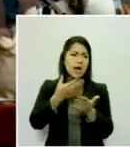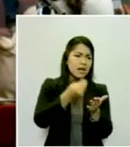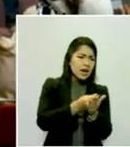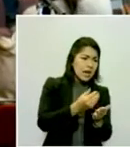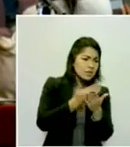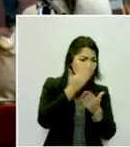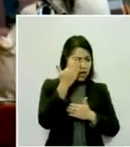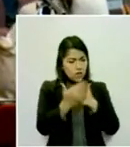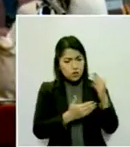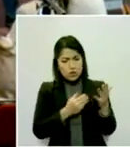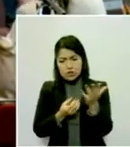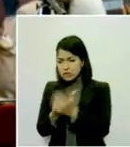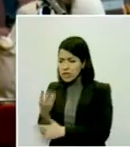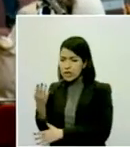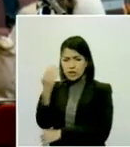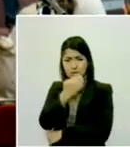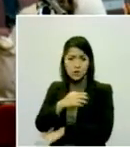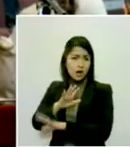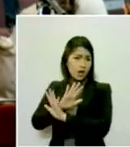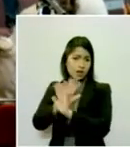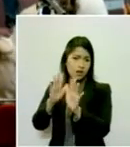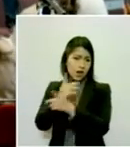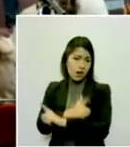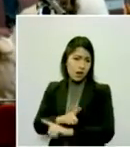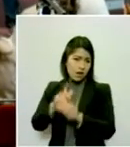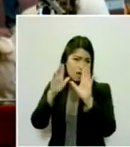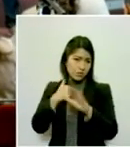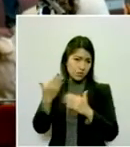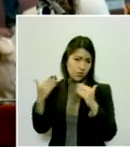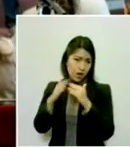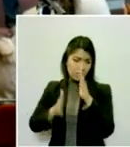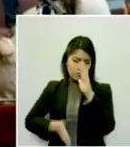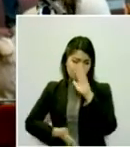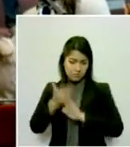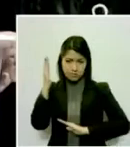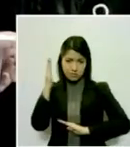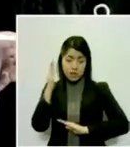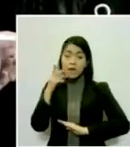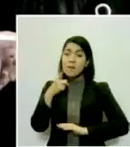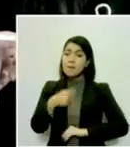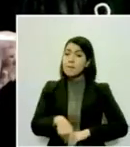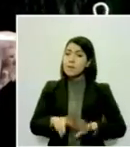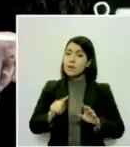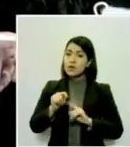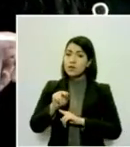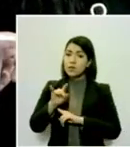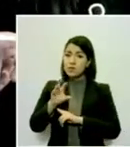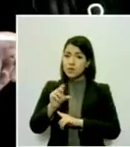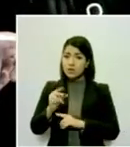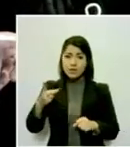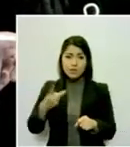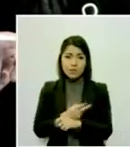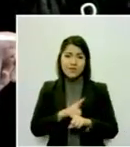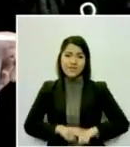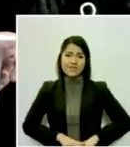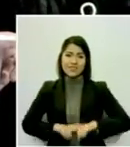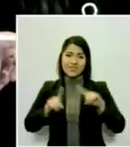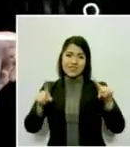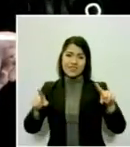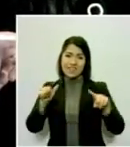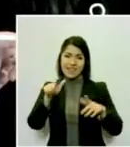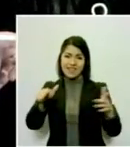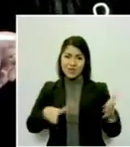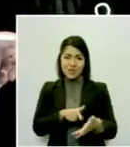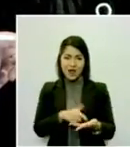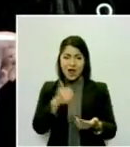van, estudian, nada más realizan sus actividades académicas y se retiran. En el caso de Tiripetío, hay albergue.